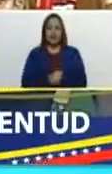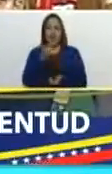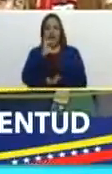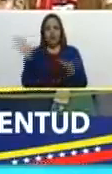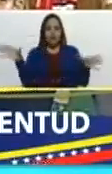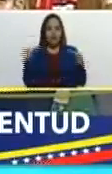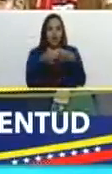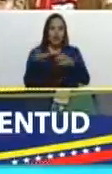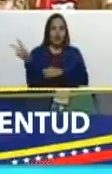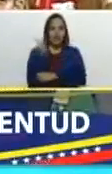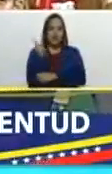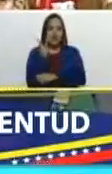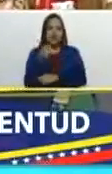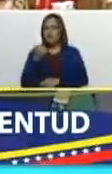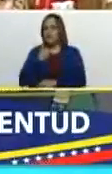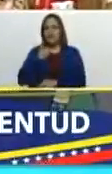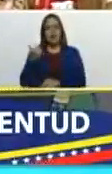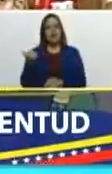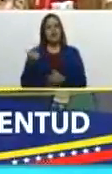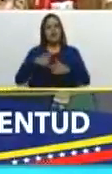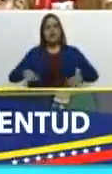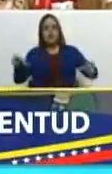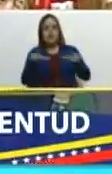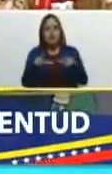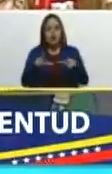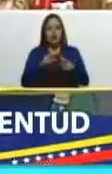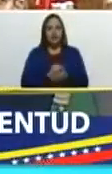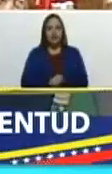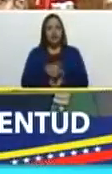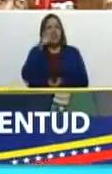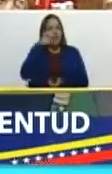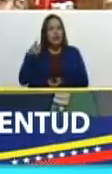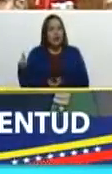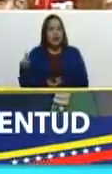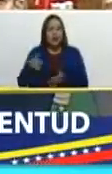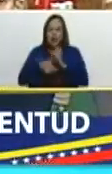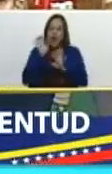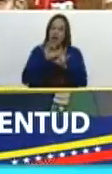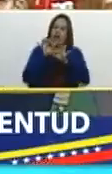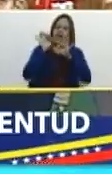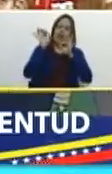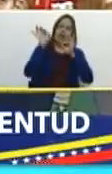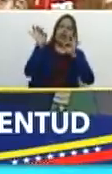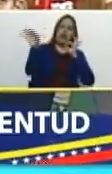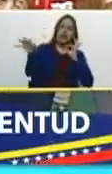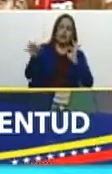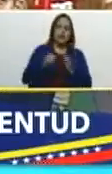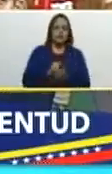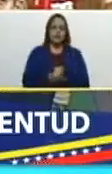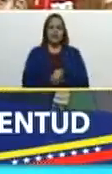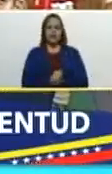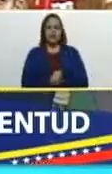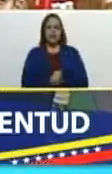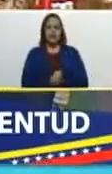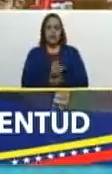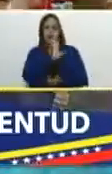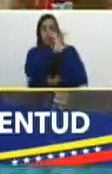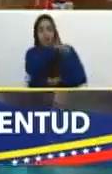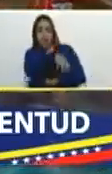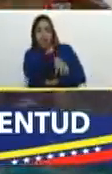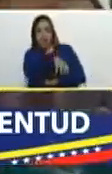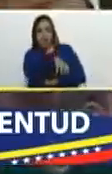Venezuela. Vengan de donde vengan, del pueblito más apartado, del estado,